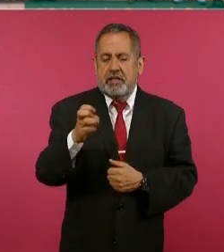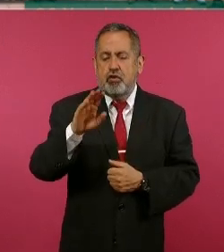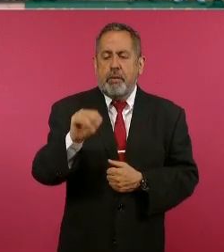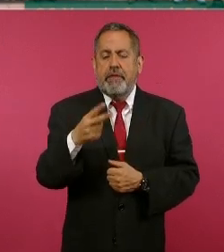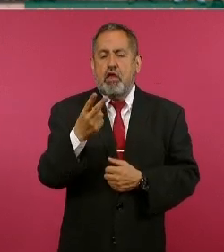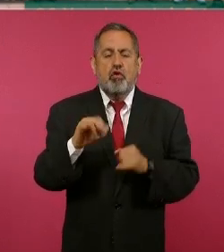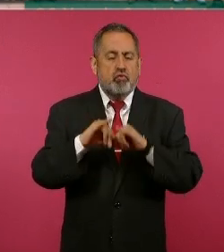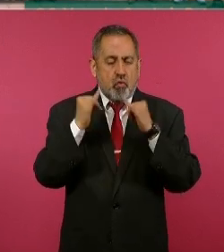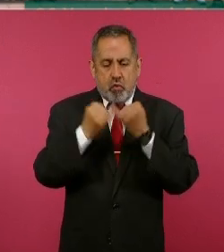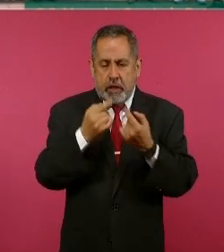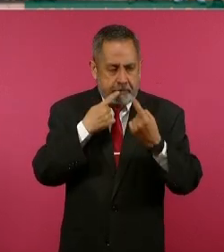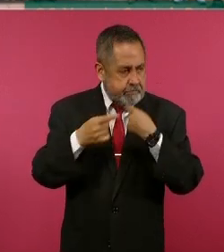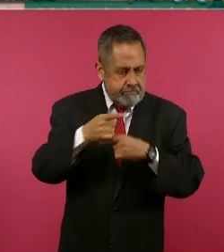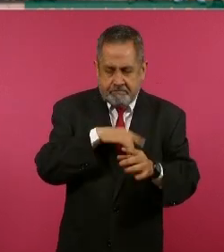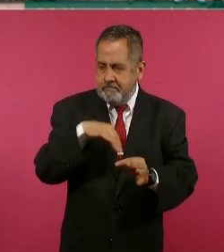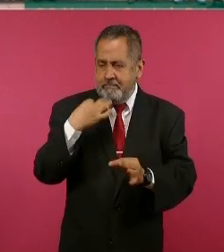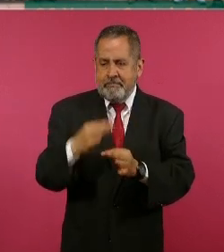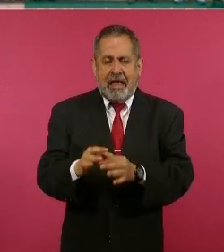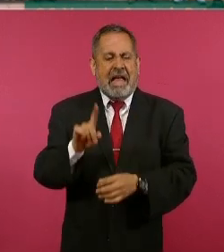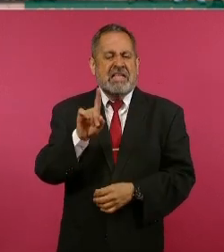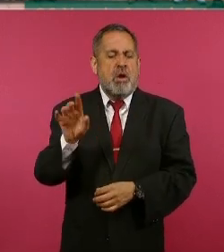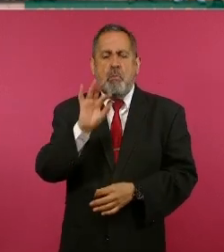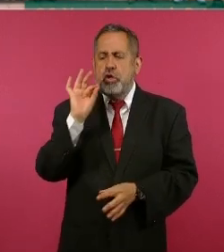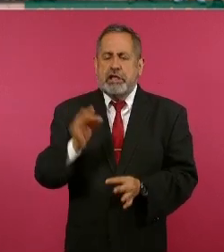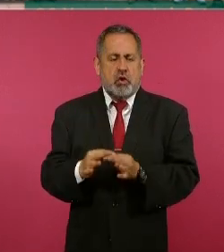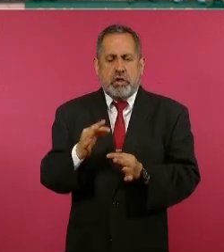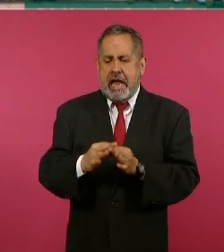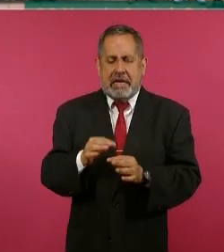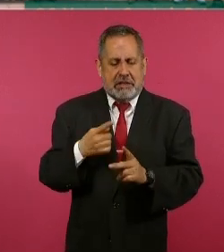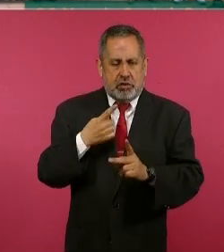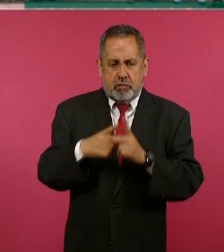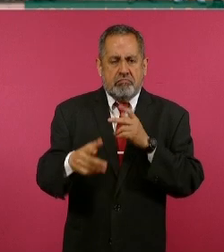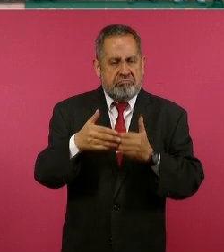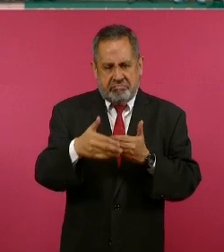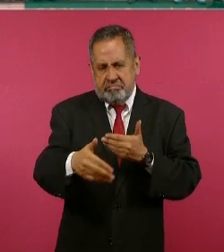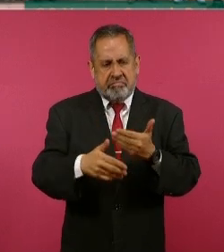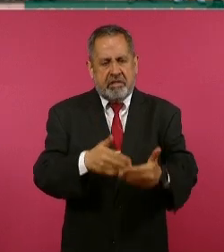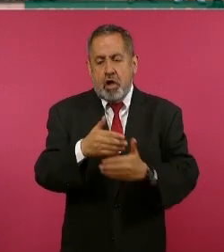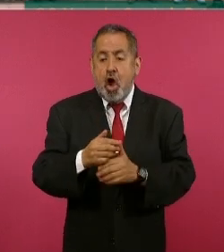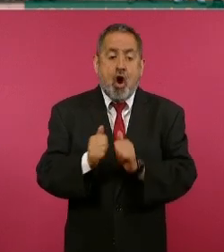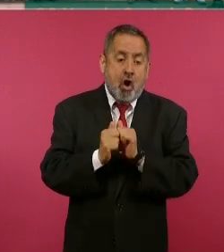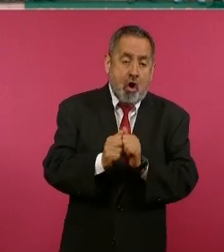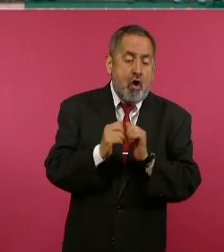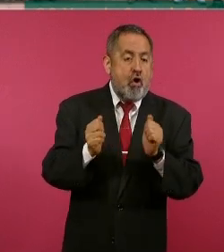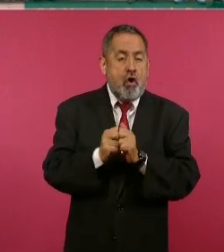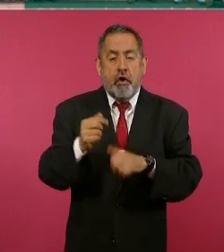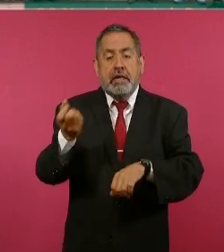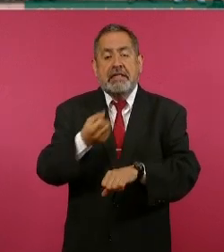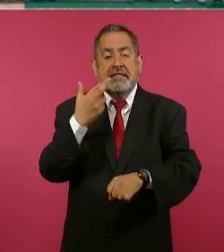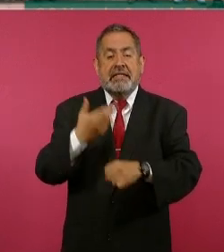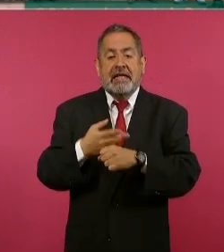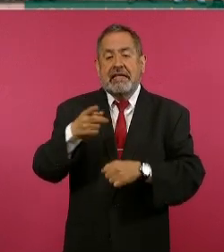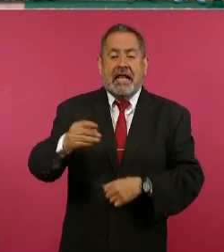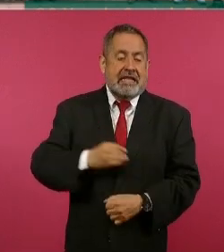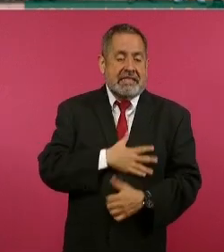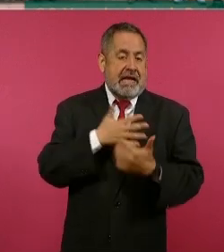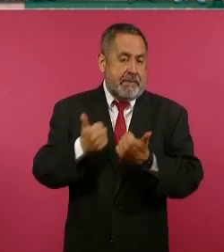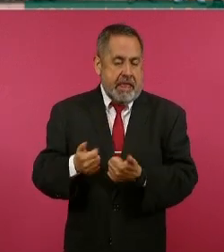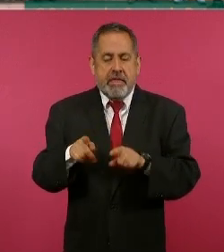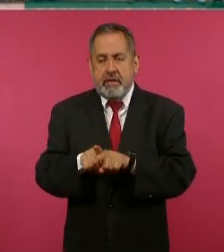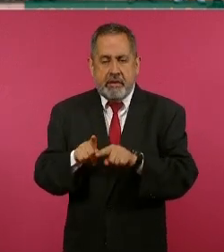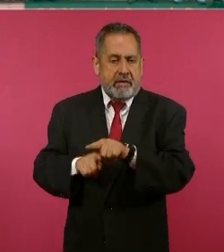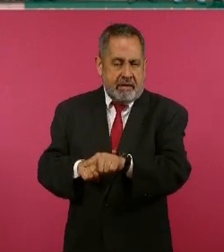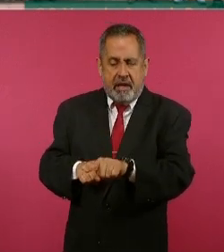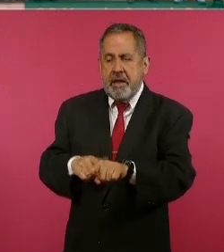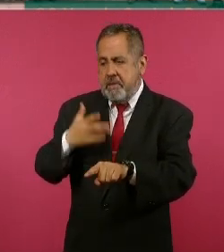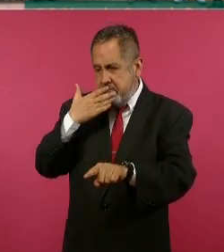asambleas, al 100% ese trabajo que hemos hecho de la mano con la Secretaría del Bienestar y que ha tenido